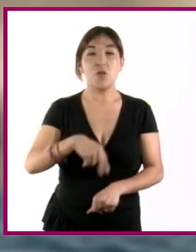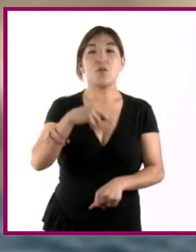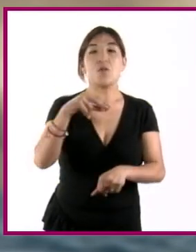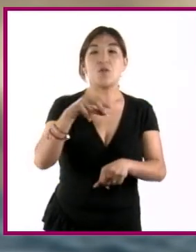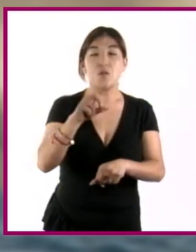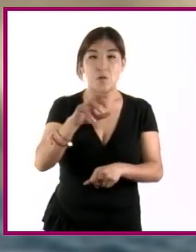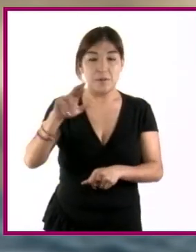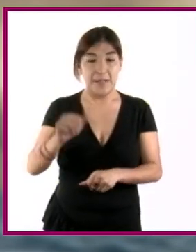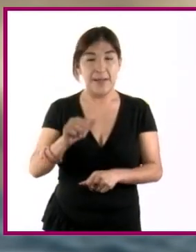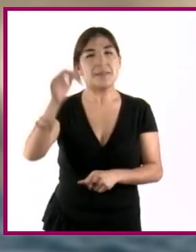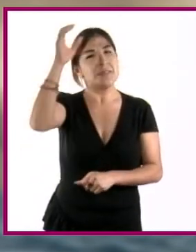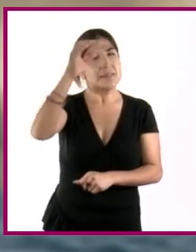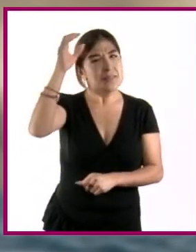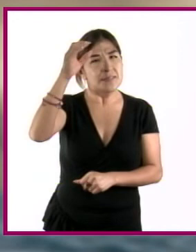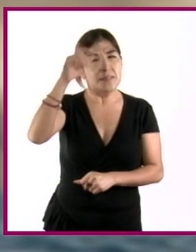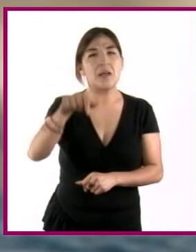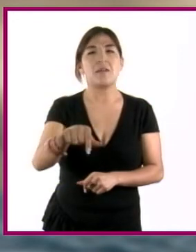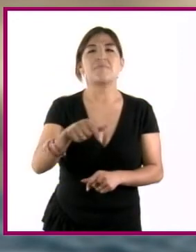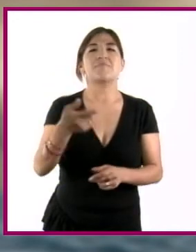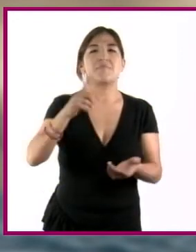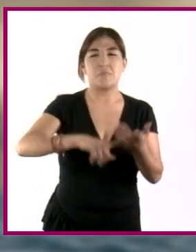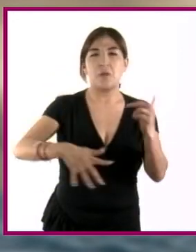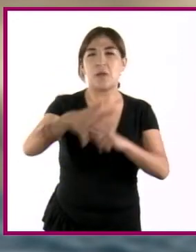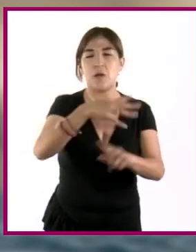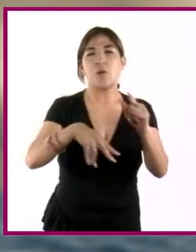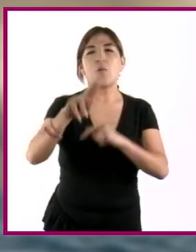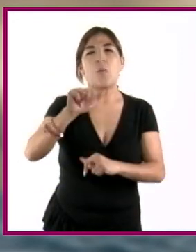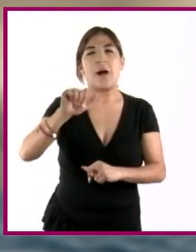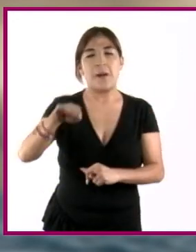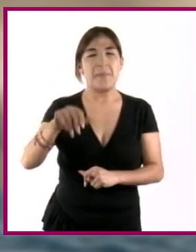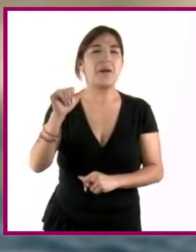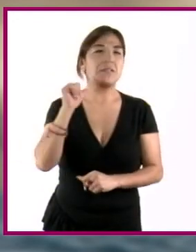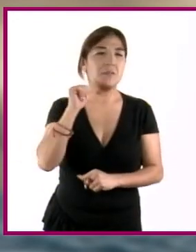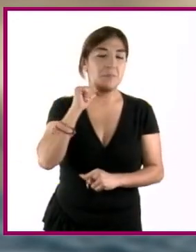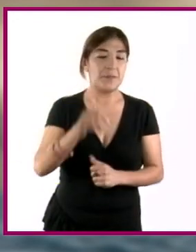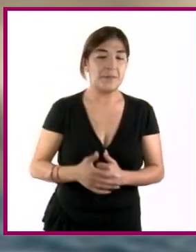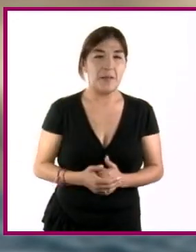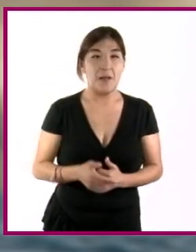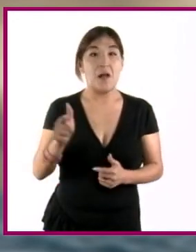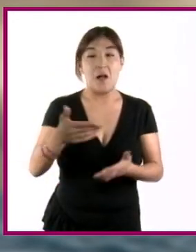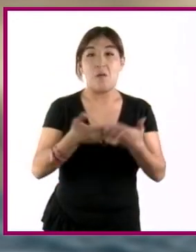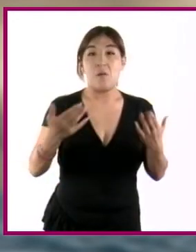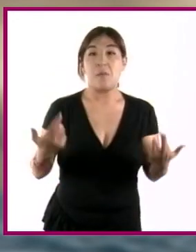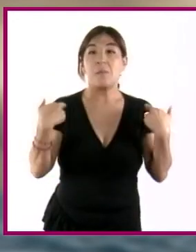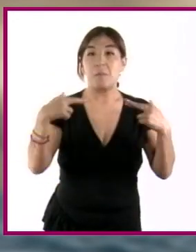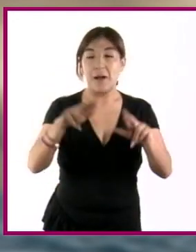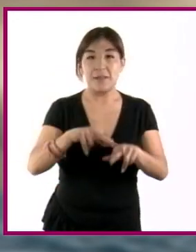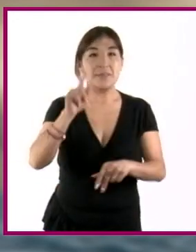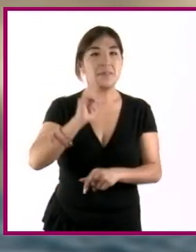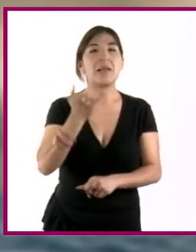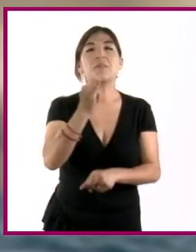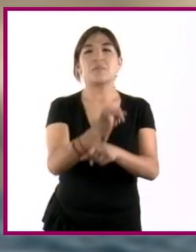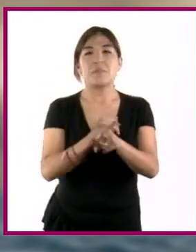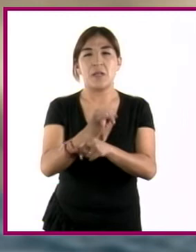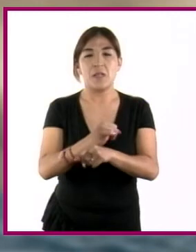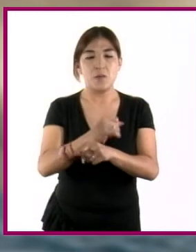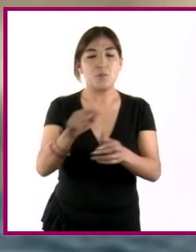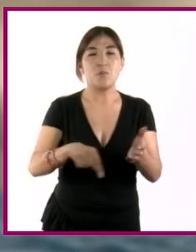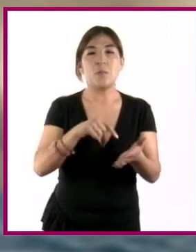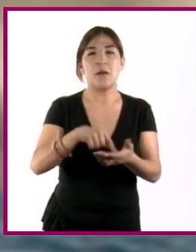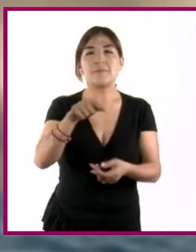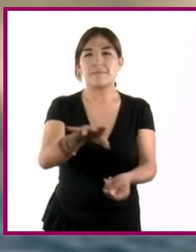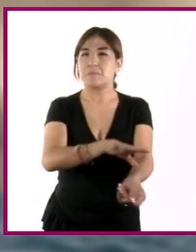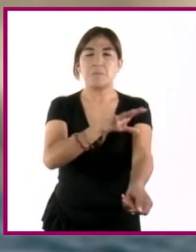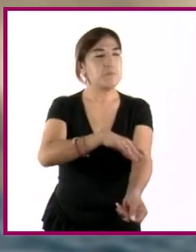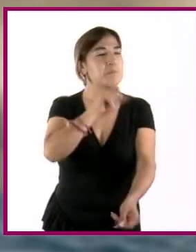e ingeniería ambientales por la UAM Azcapotzalco. Es profesora e investigadora en el Departamento de Energía de la